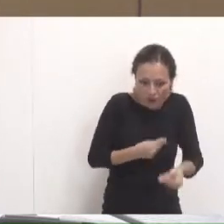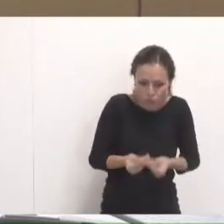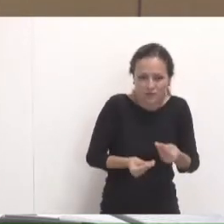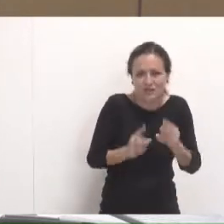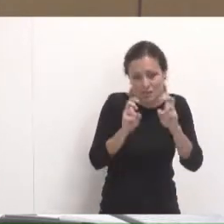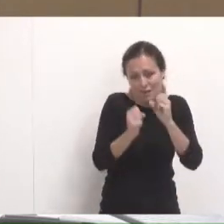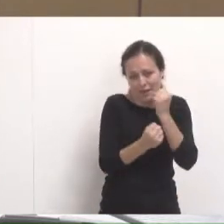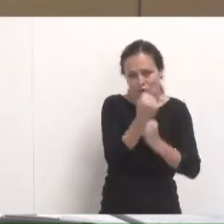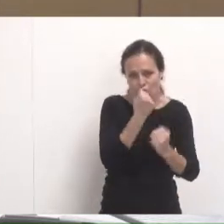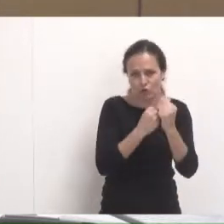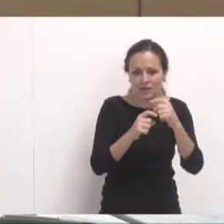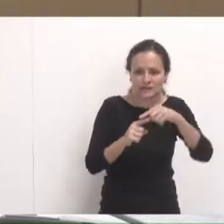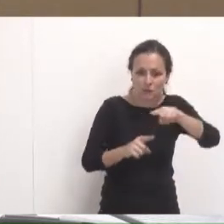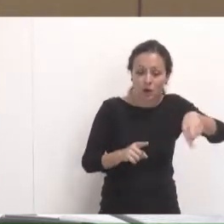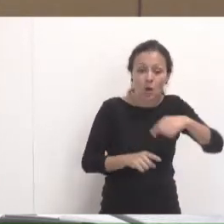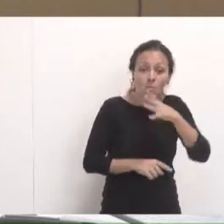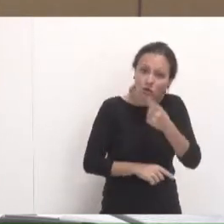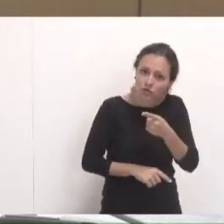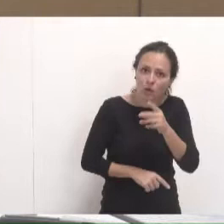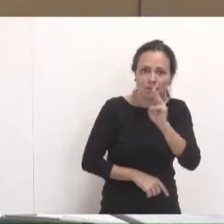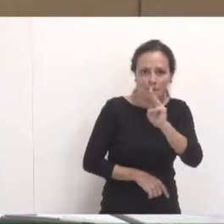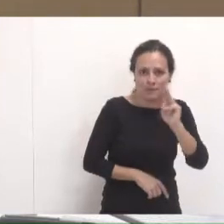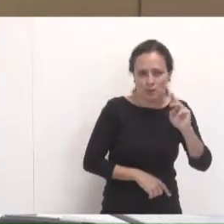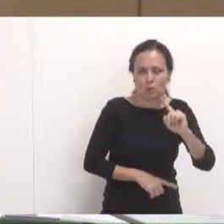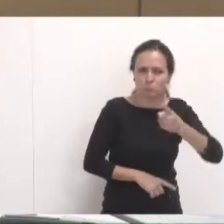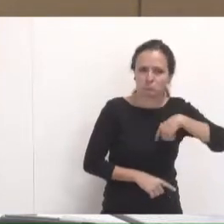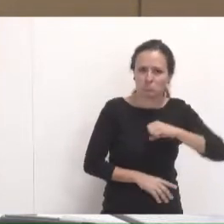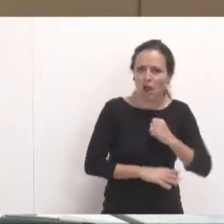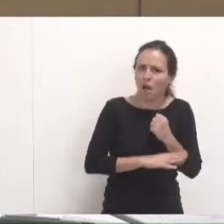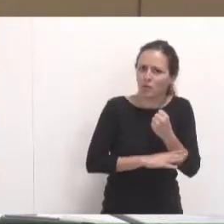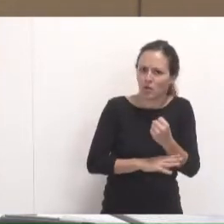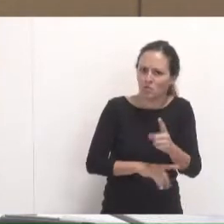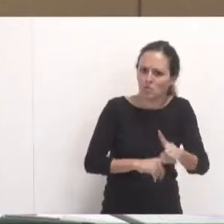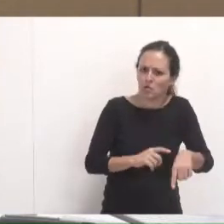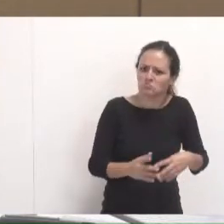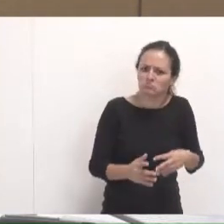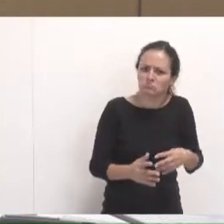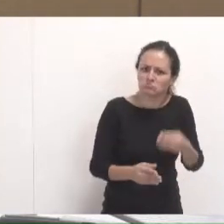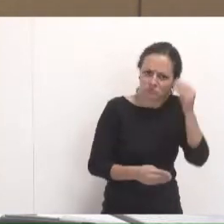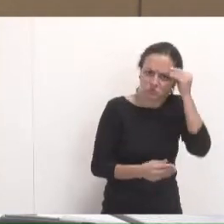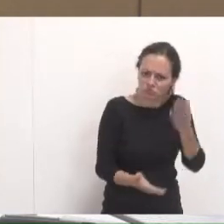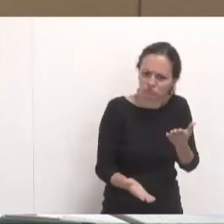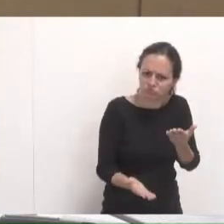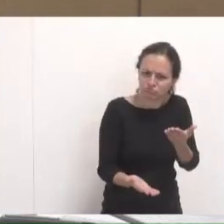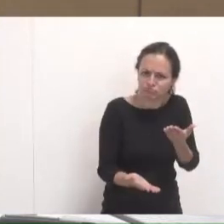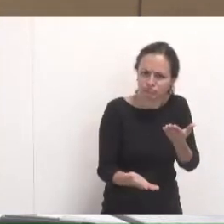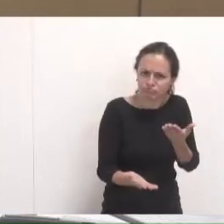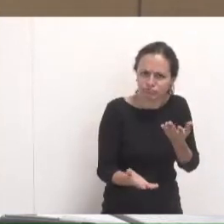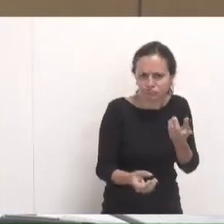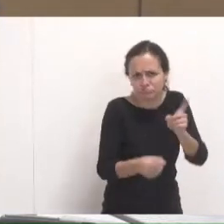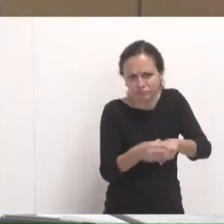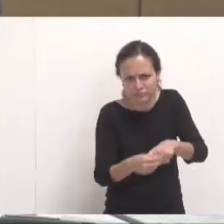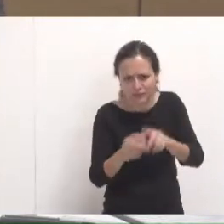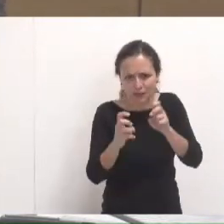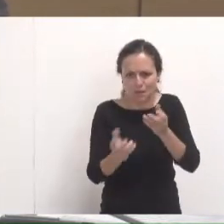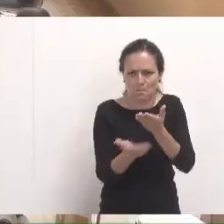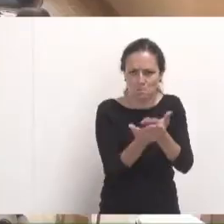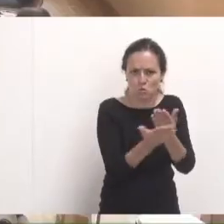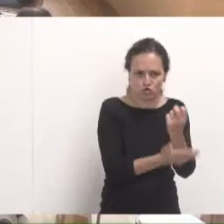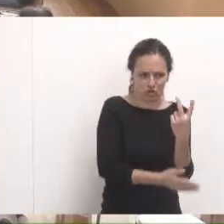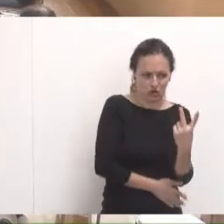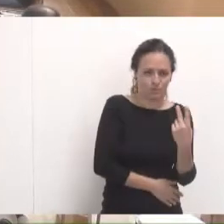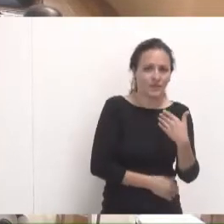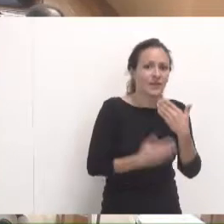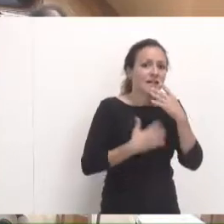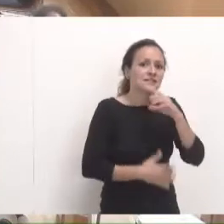eso el Partido Popular ha apostado y apoyado estas dos mociones. Muchas gracias, señor Ledesma. Por el